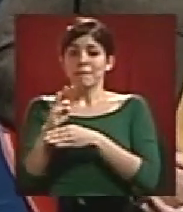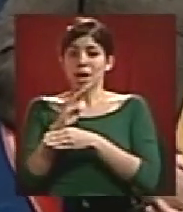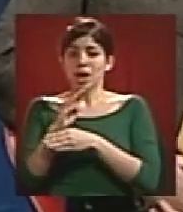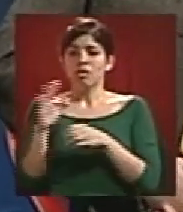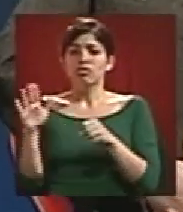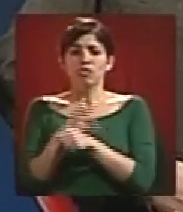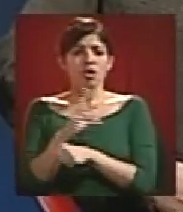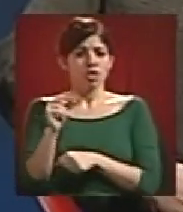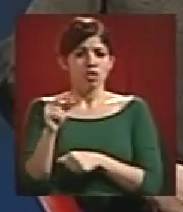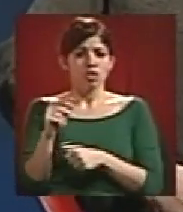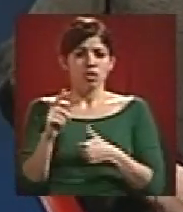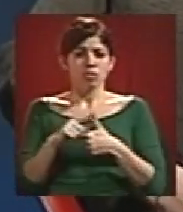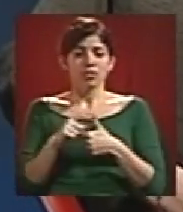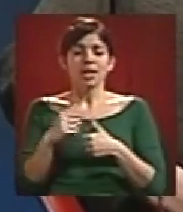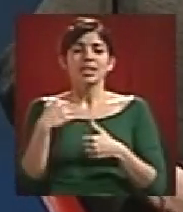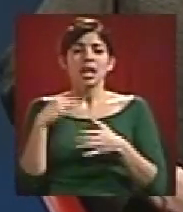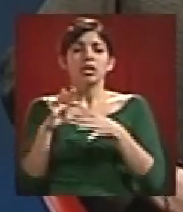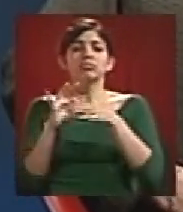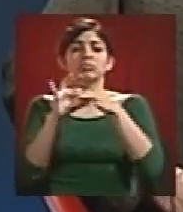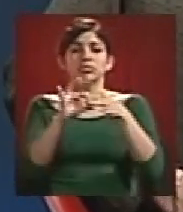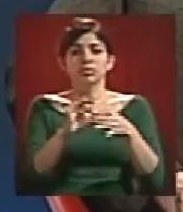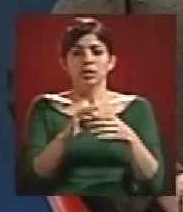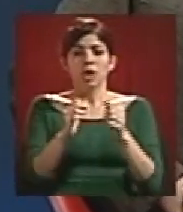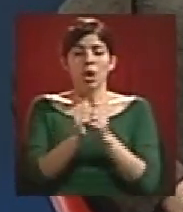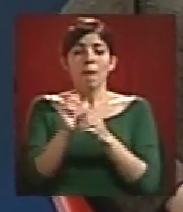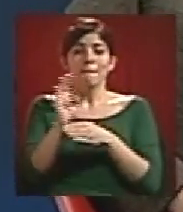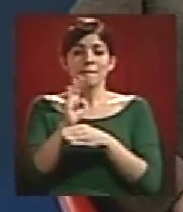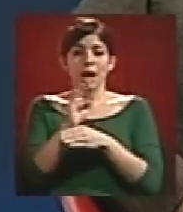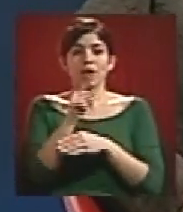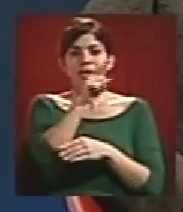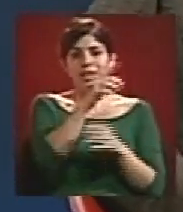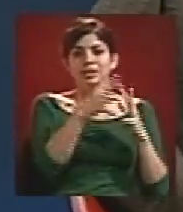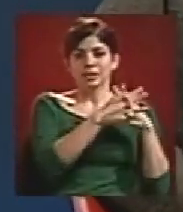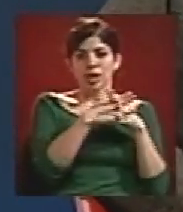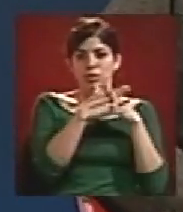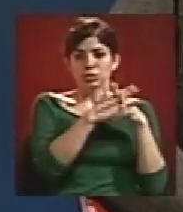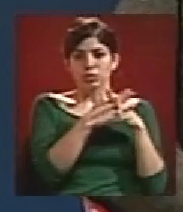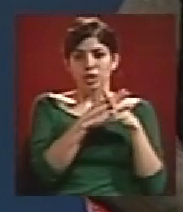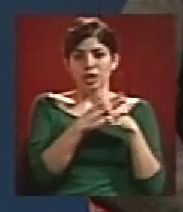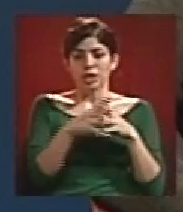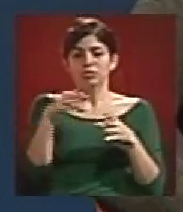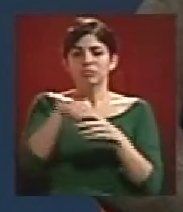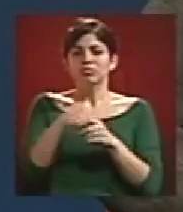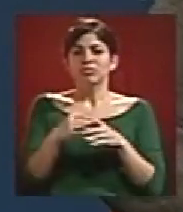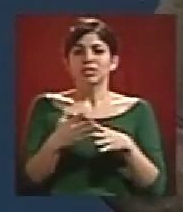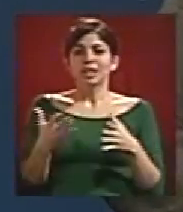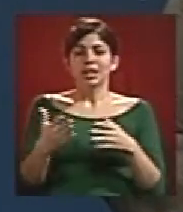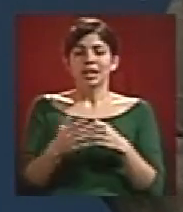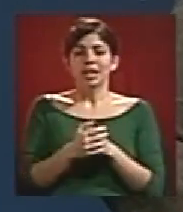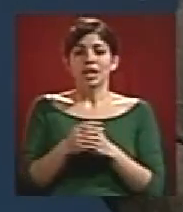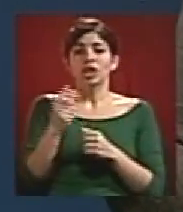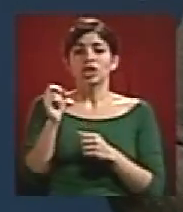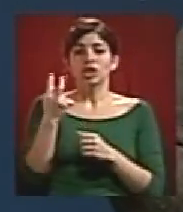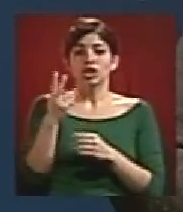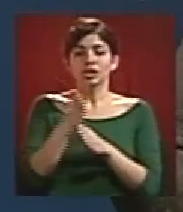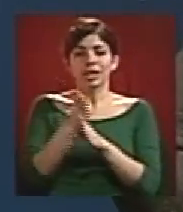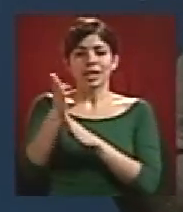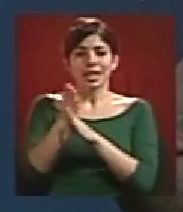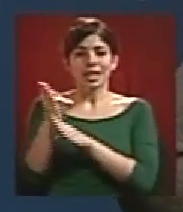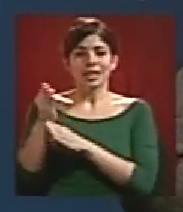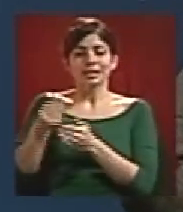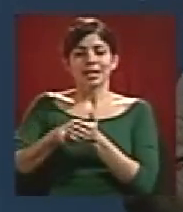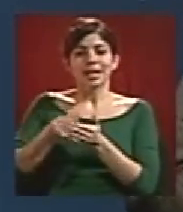todos, pues tienen una relación comercial con bancos corresponsales en Estados Unidos. Eso implica incluso el uso de líneas de crédito por parte de los